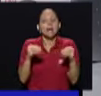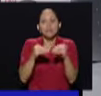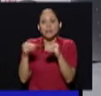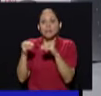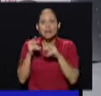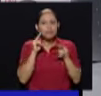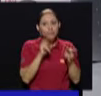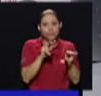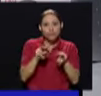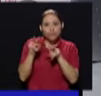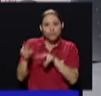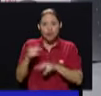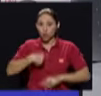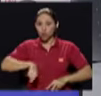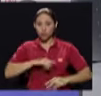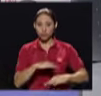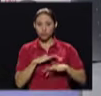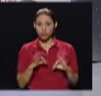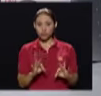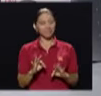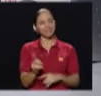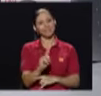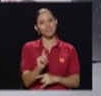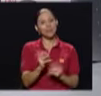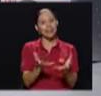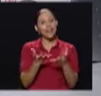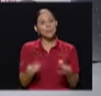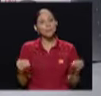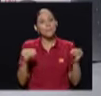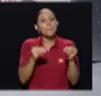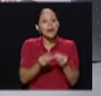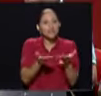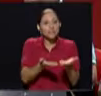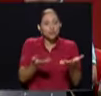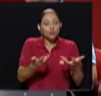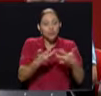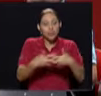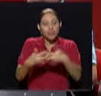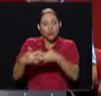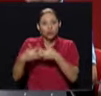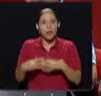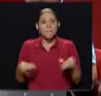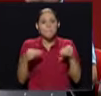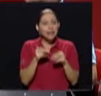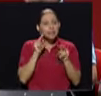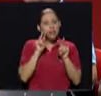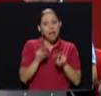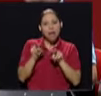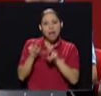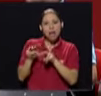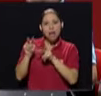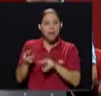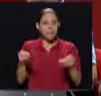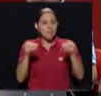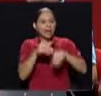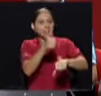importante. No estamos satisfechos aún. Queremos más instrumentos, queremos más observaciones para poder conocer mejor